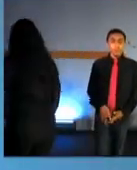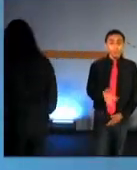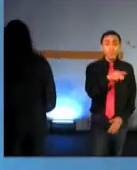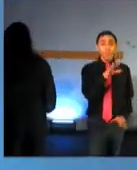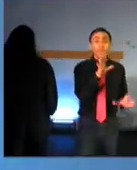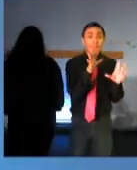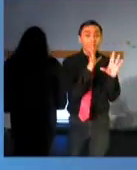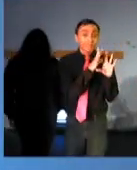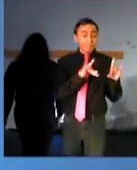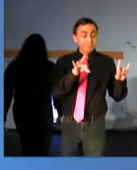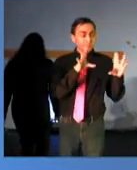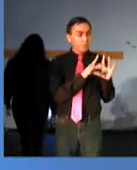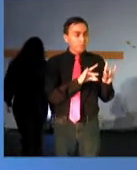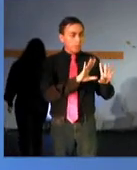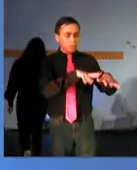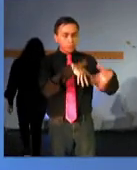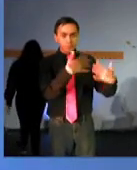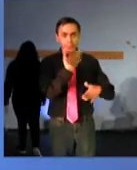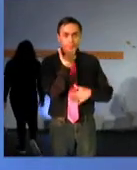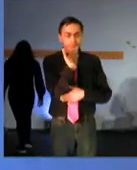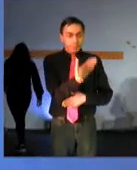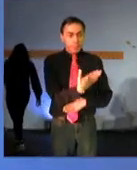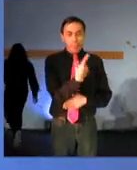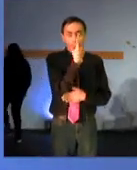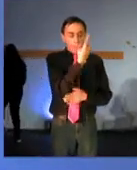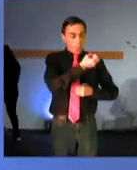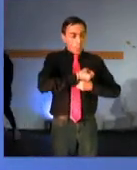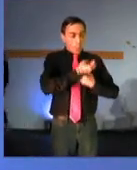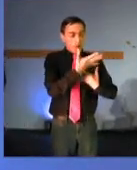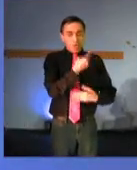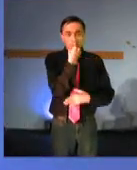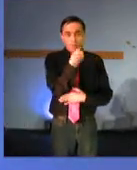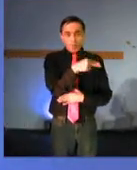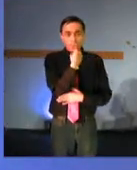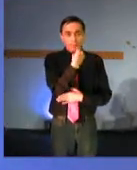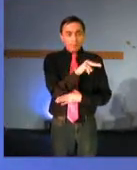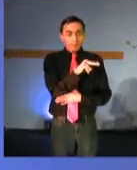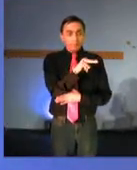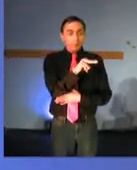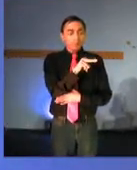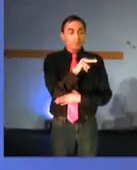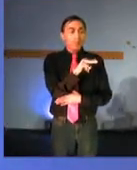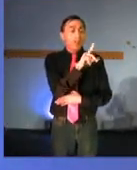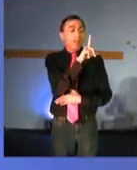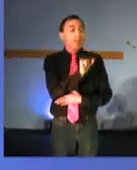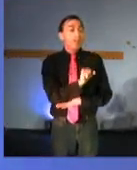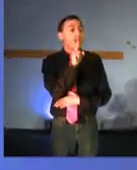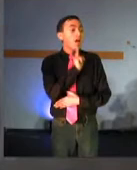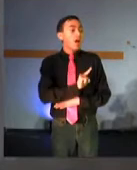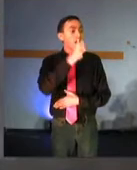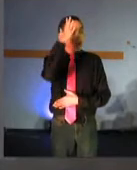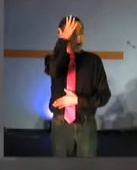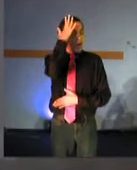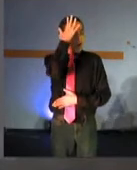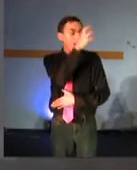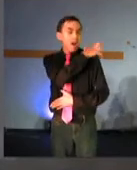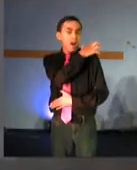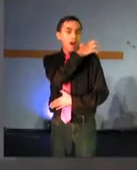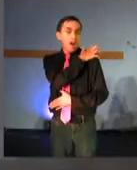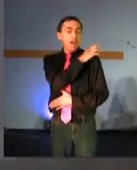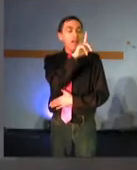Eduardo Galeano en un poema que se llama Las Comandantes, Las Comandantas en